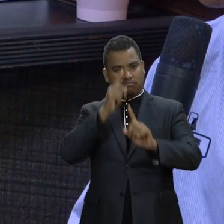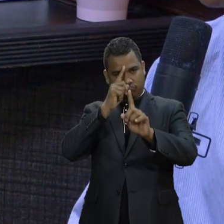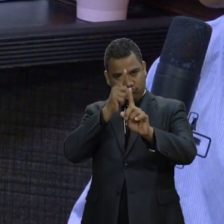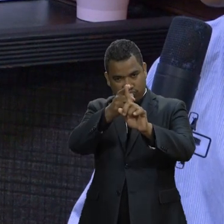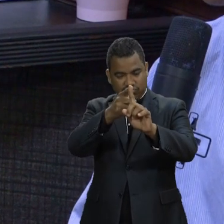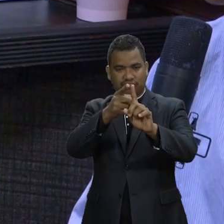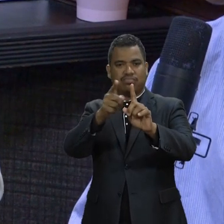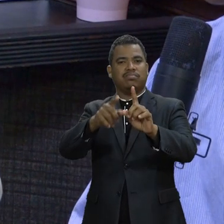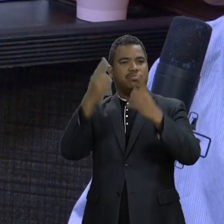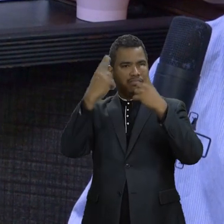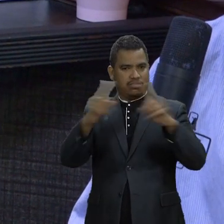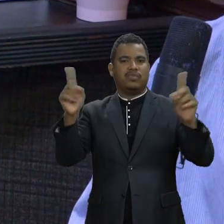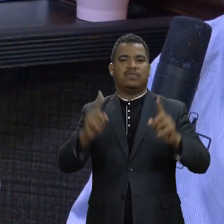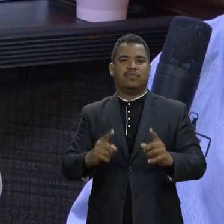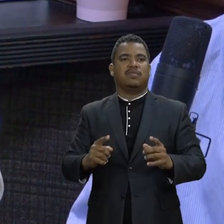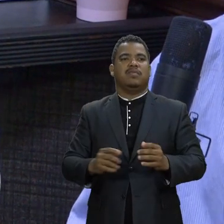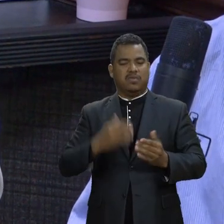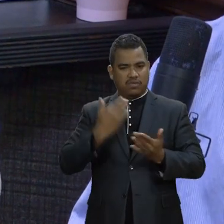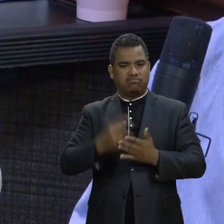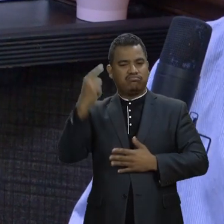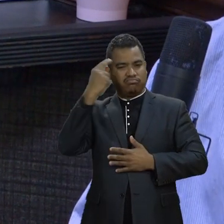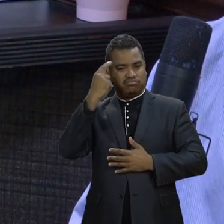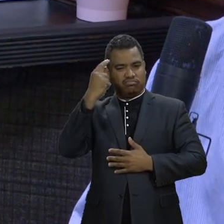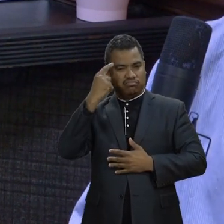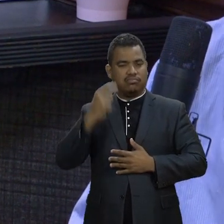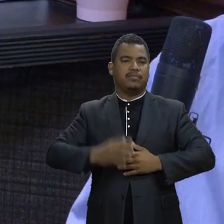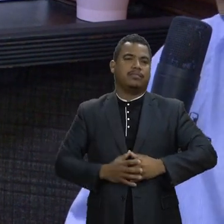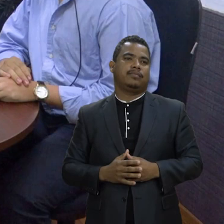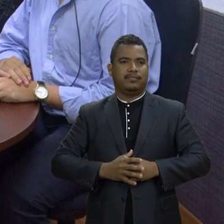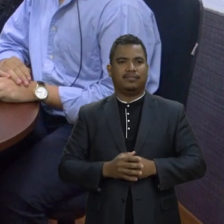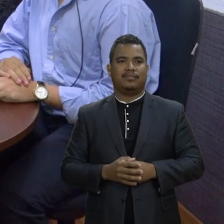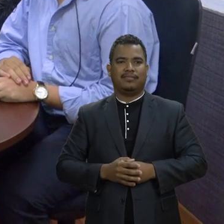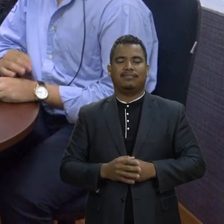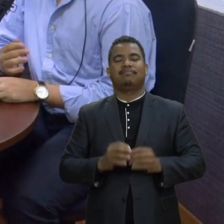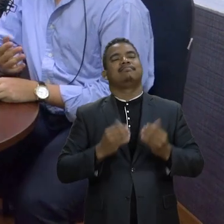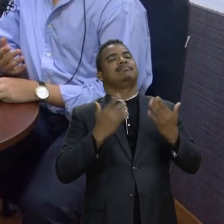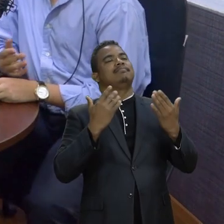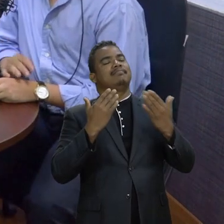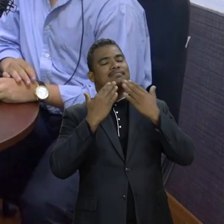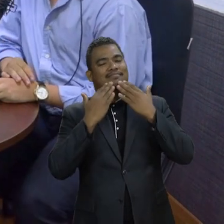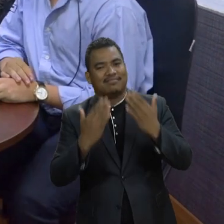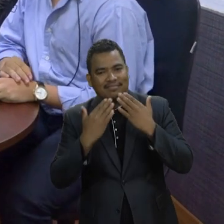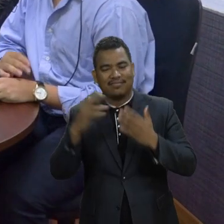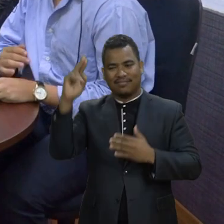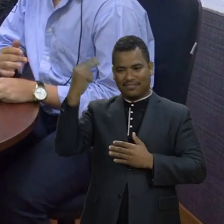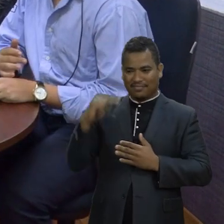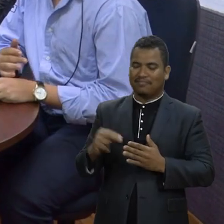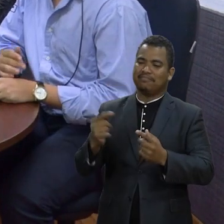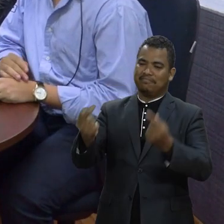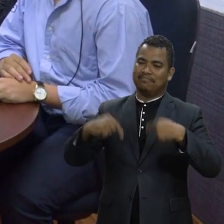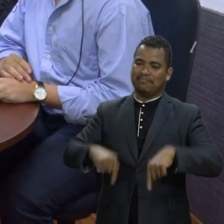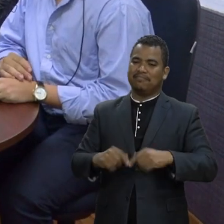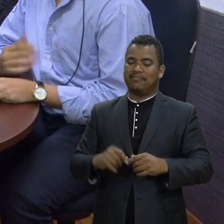meta a llegar, pero llegar con conciencia. Bien, le damos muchísimas gracias a Nuria por habernos acompañado